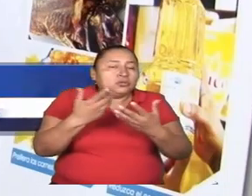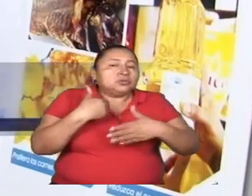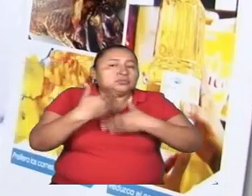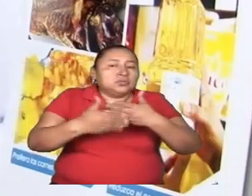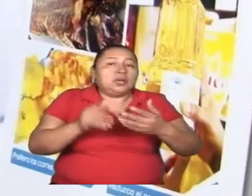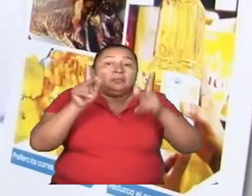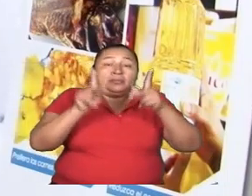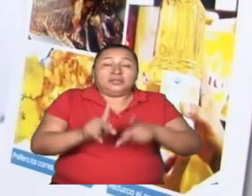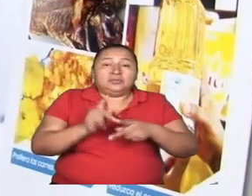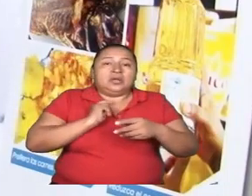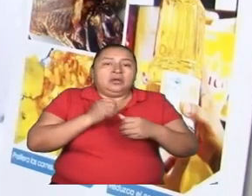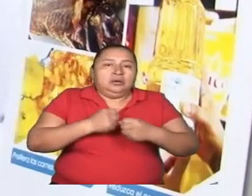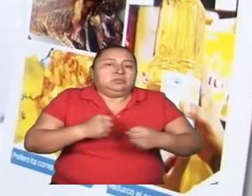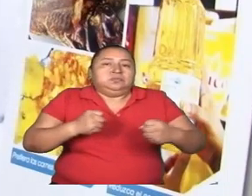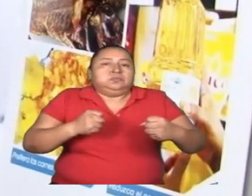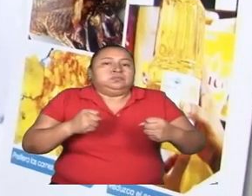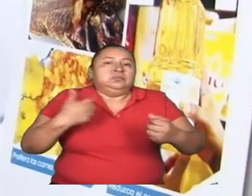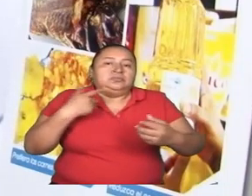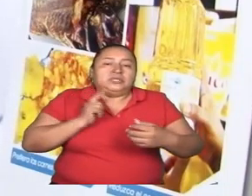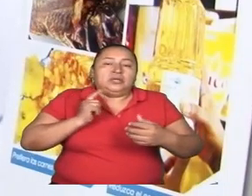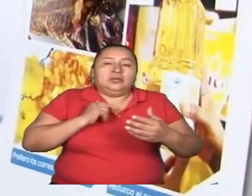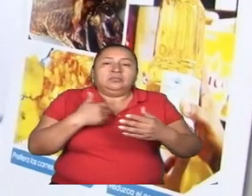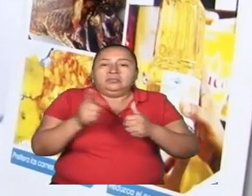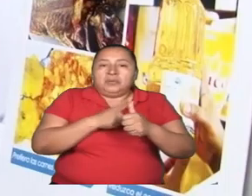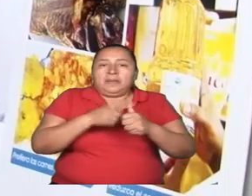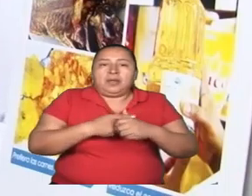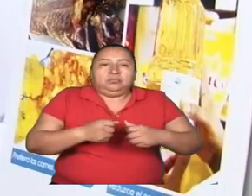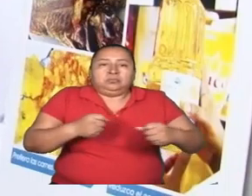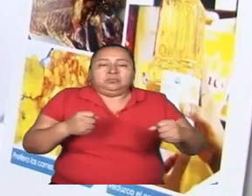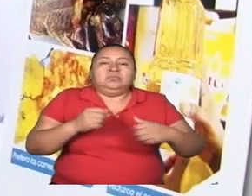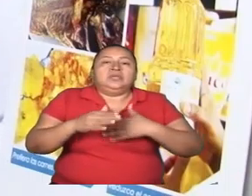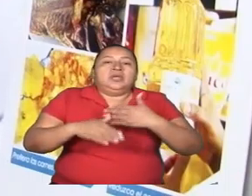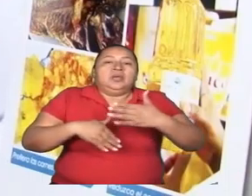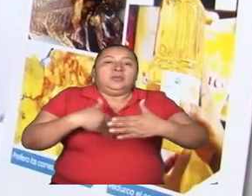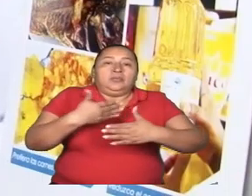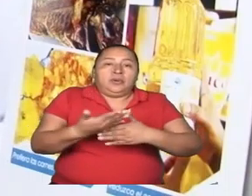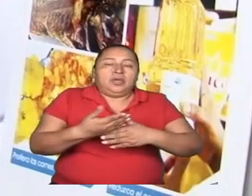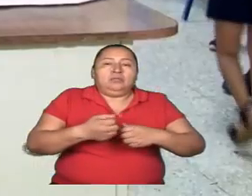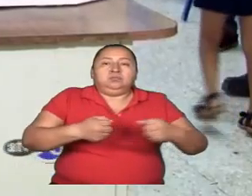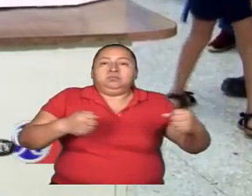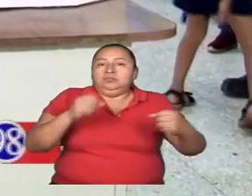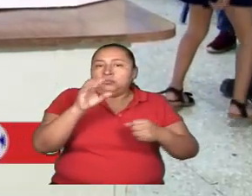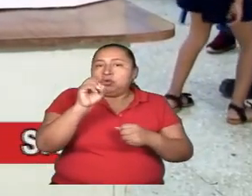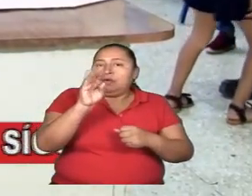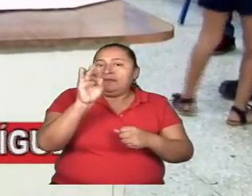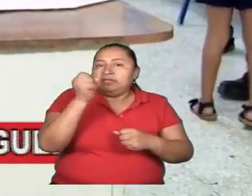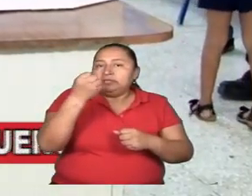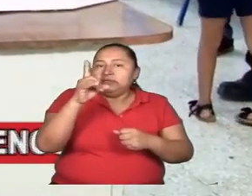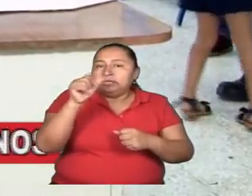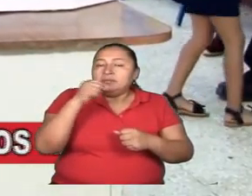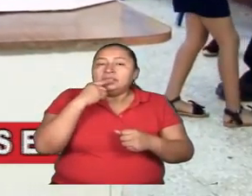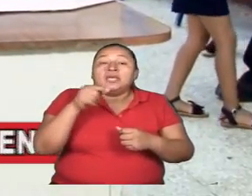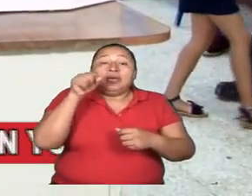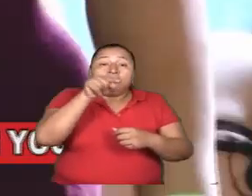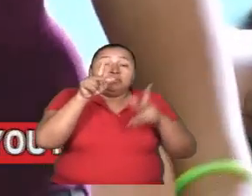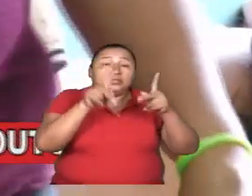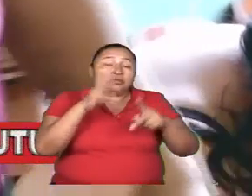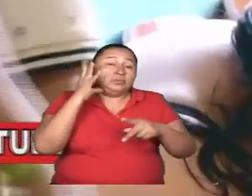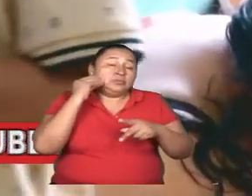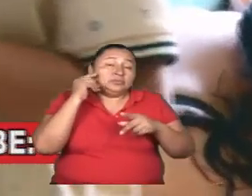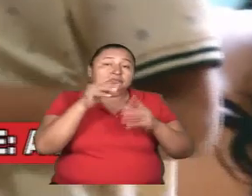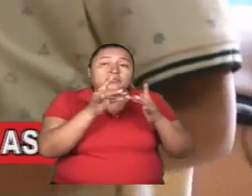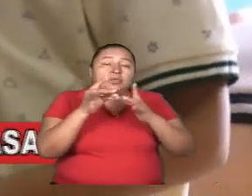el paciente vaya teniendo primero sobrepeso y después obesidad. Esta especialista en nutrición llama